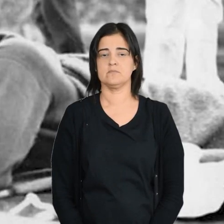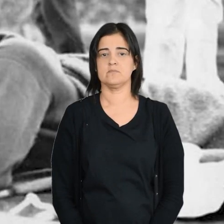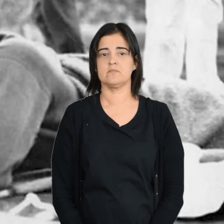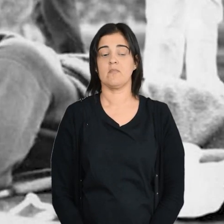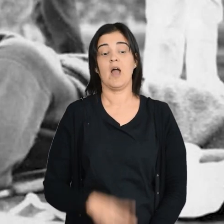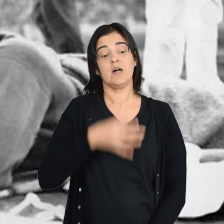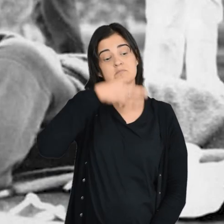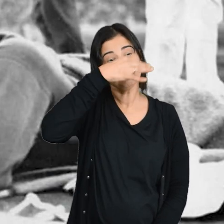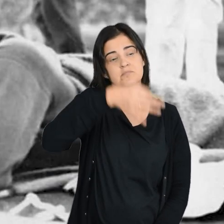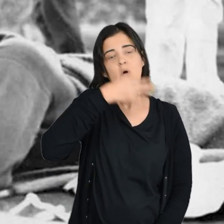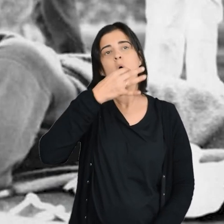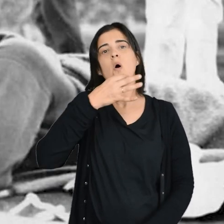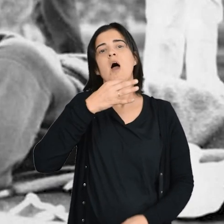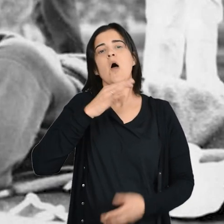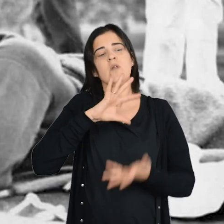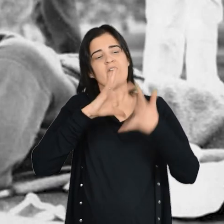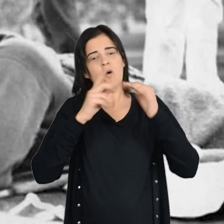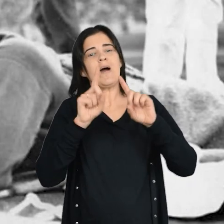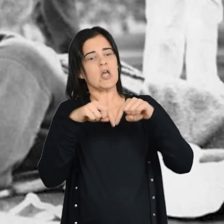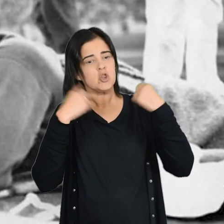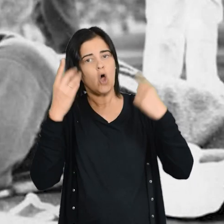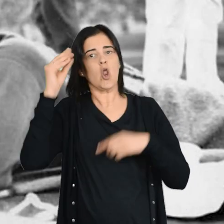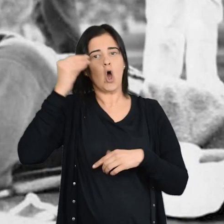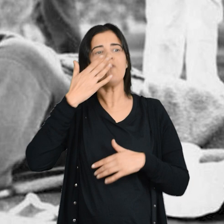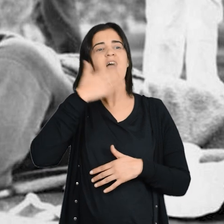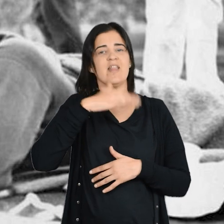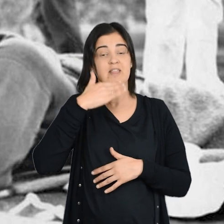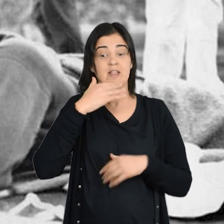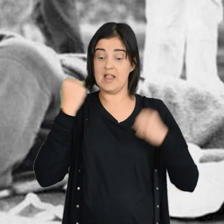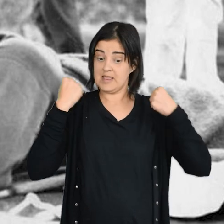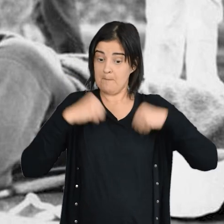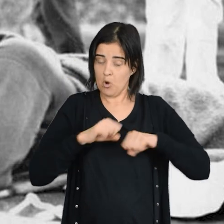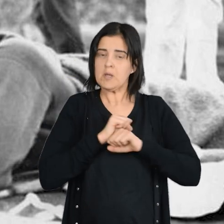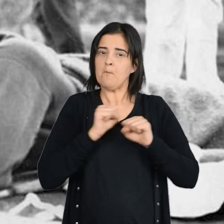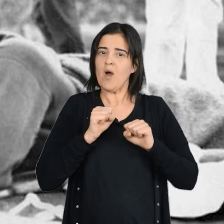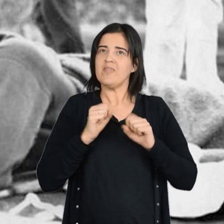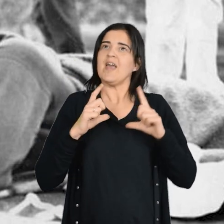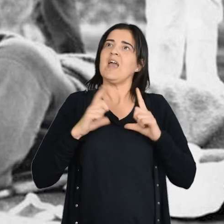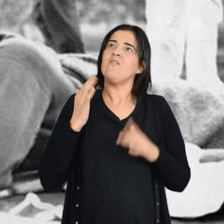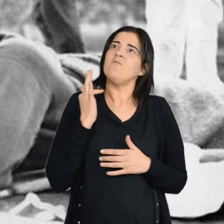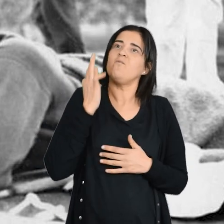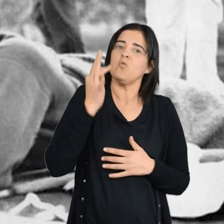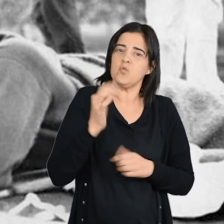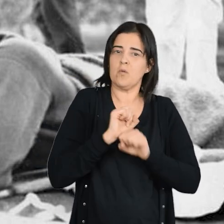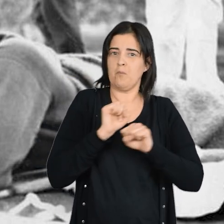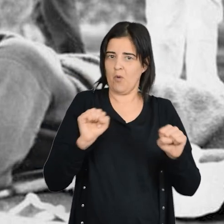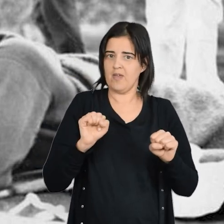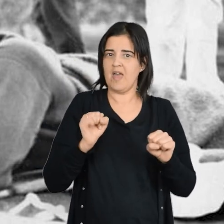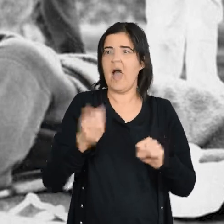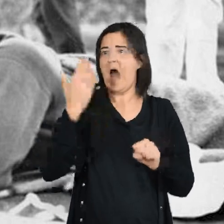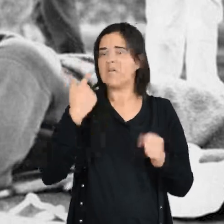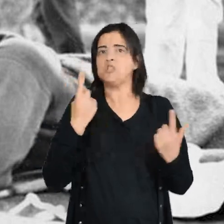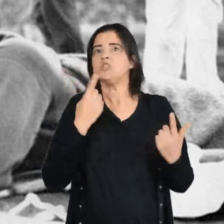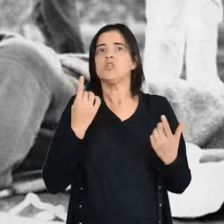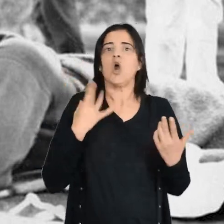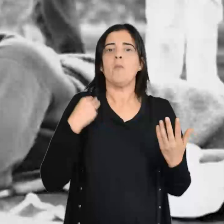habla a los jóvenes en un idioma que entienden el deporte puede generar Esperanza Donde antes sólo había